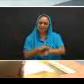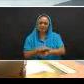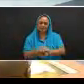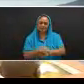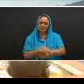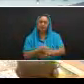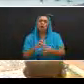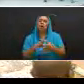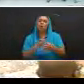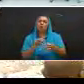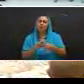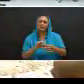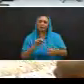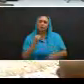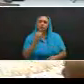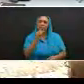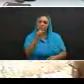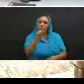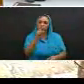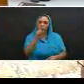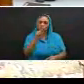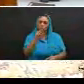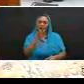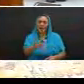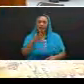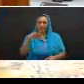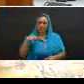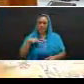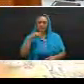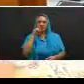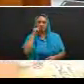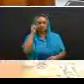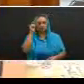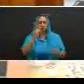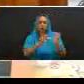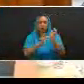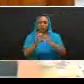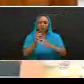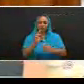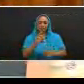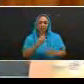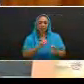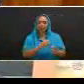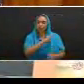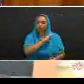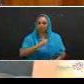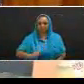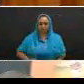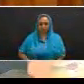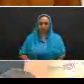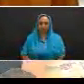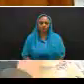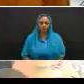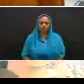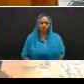Estás viniendo delante de aquel Dios que no te va a ver con rencor ni te va a ver con ira.